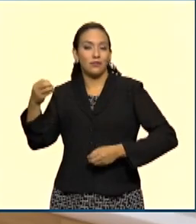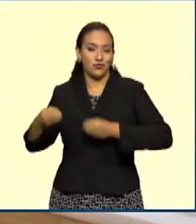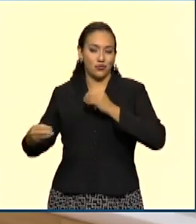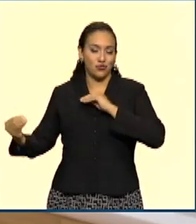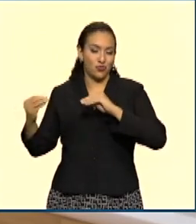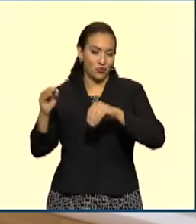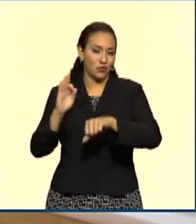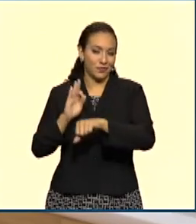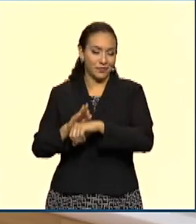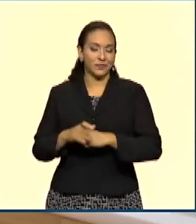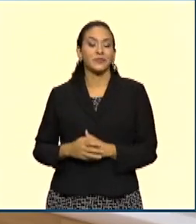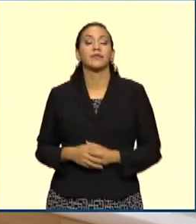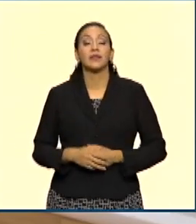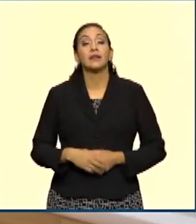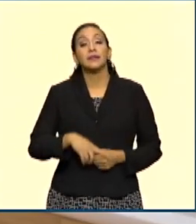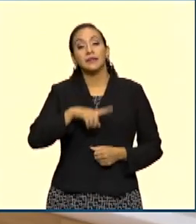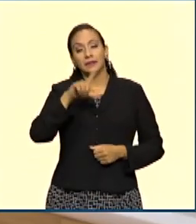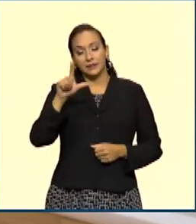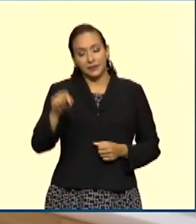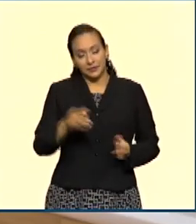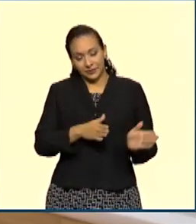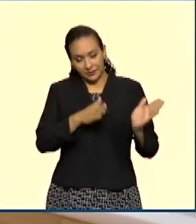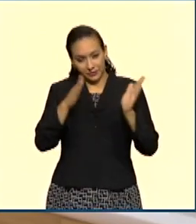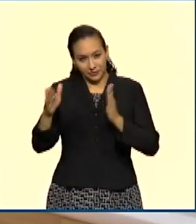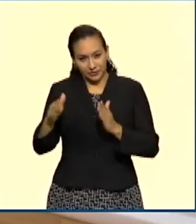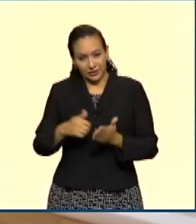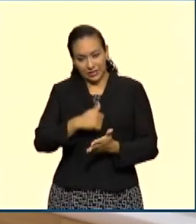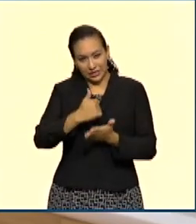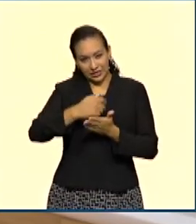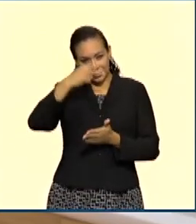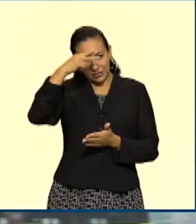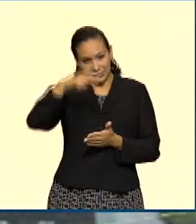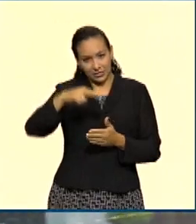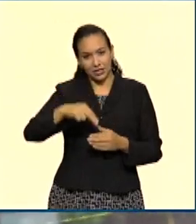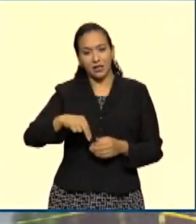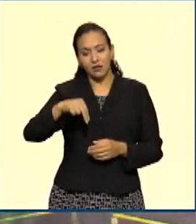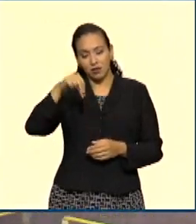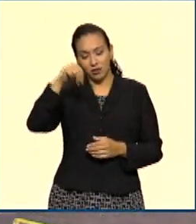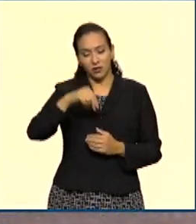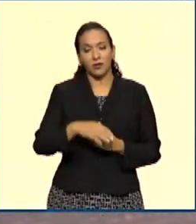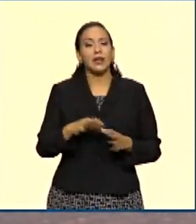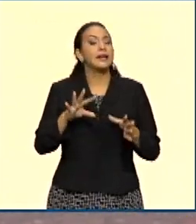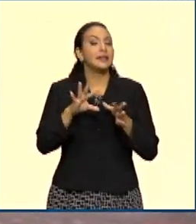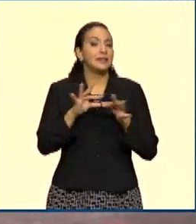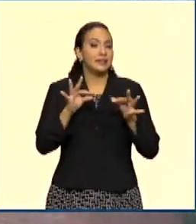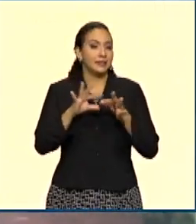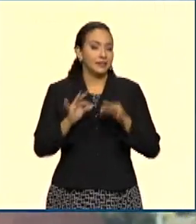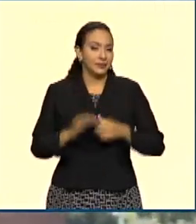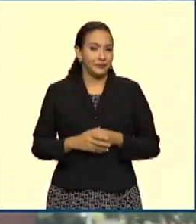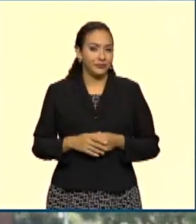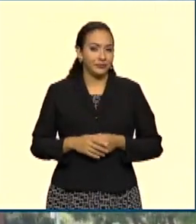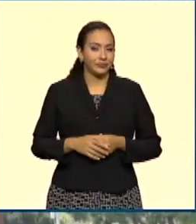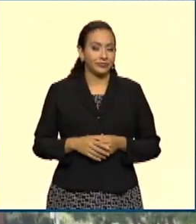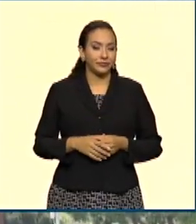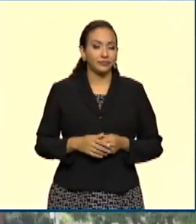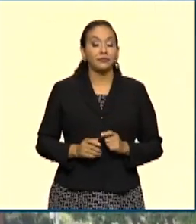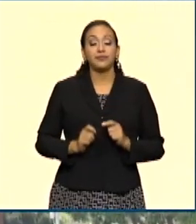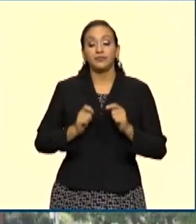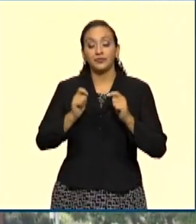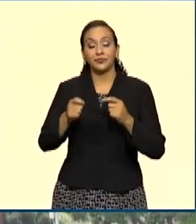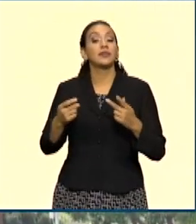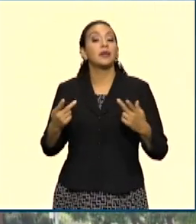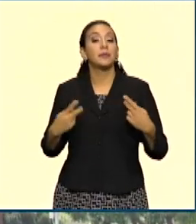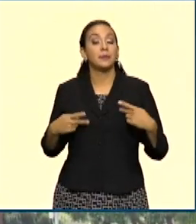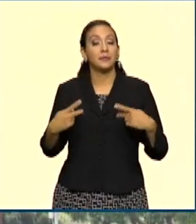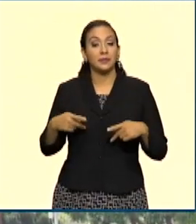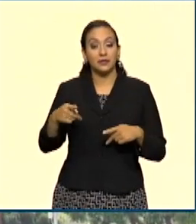el Pleno Regional Centro Norte, con residencia en la Ciudad de México, determinó que es improcedente otorgar la suspensión provisional con el fin